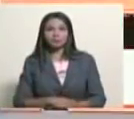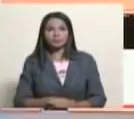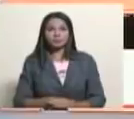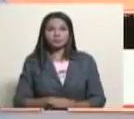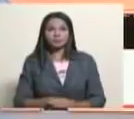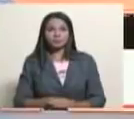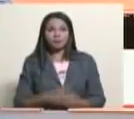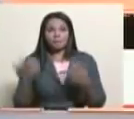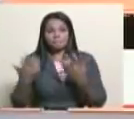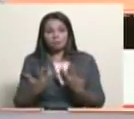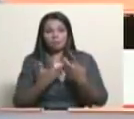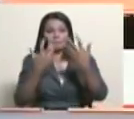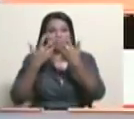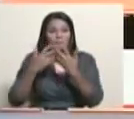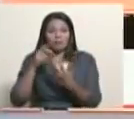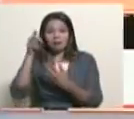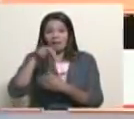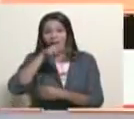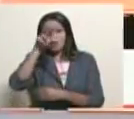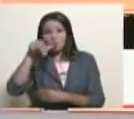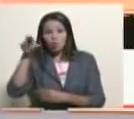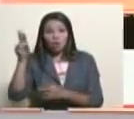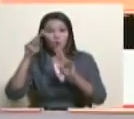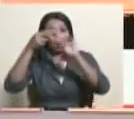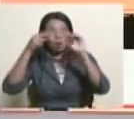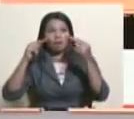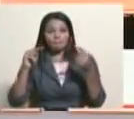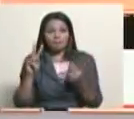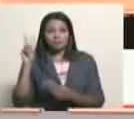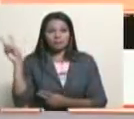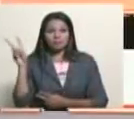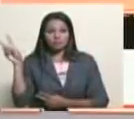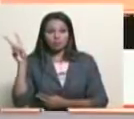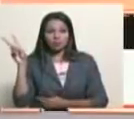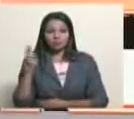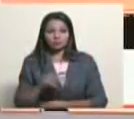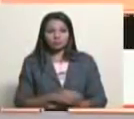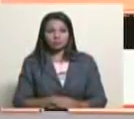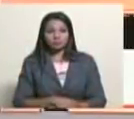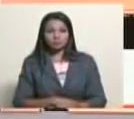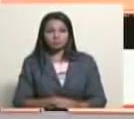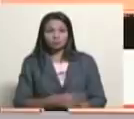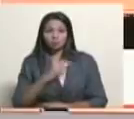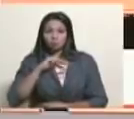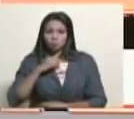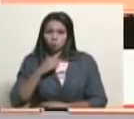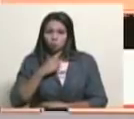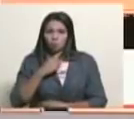de la batalla que se está dando allá por la paz del país. Y espero